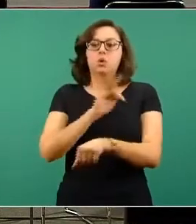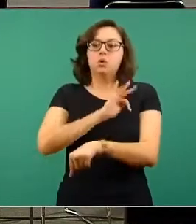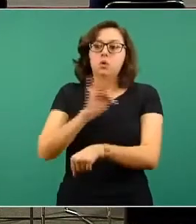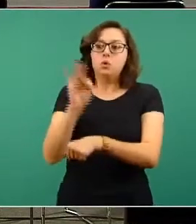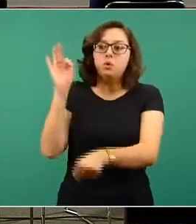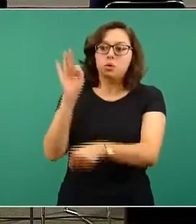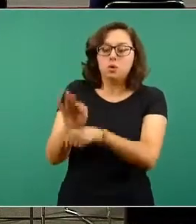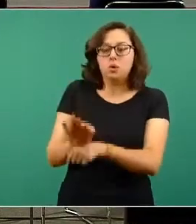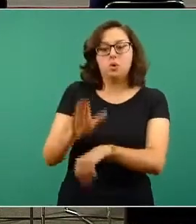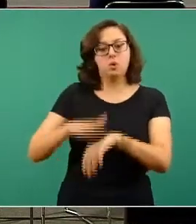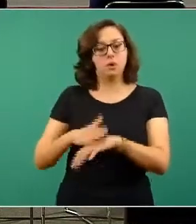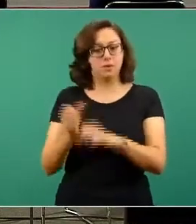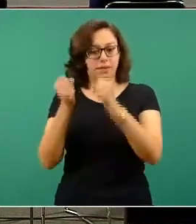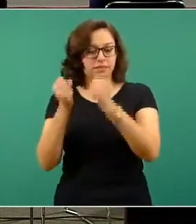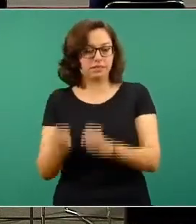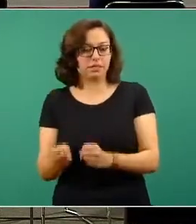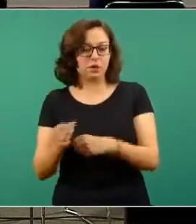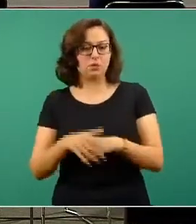intervienen dos,